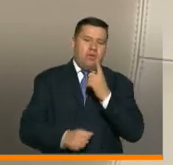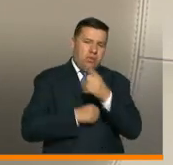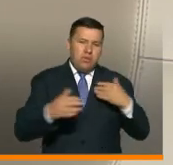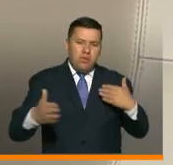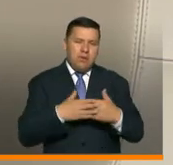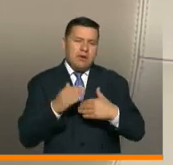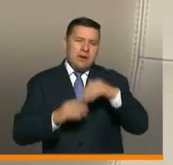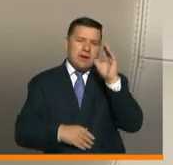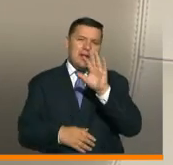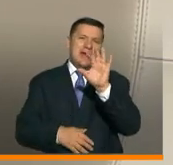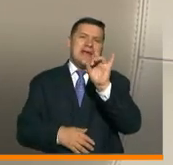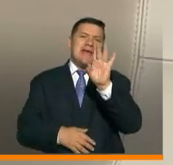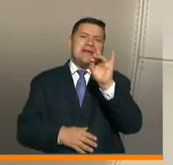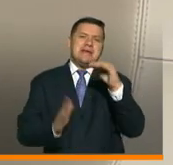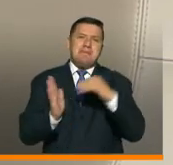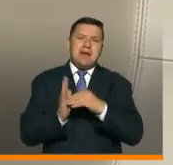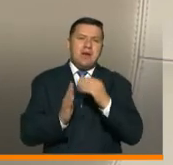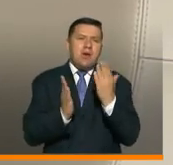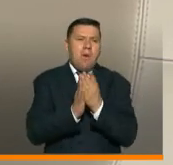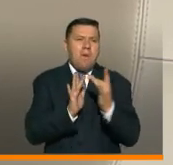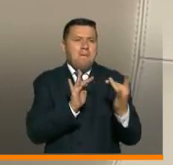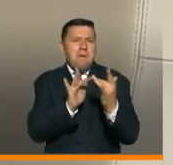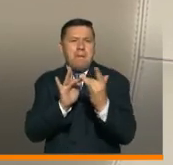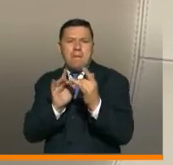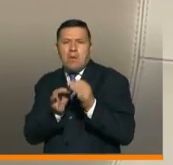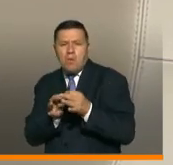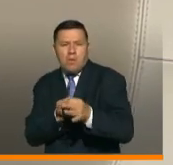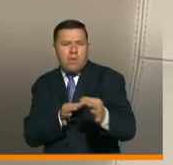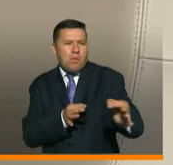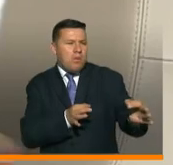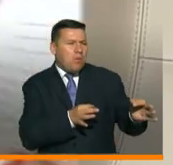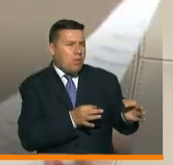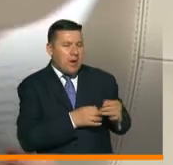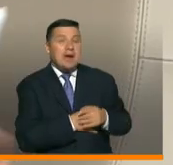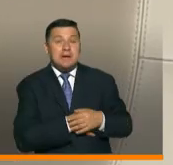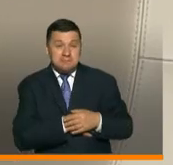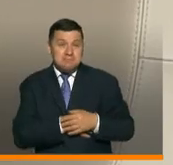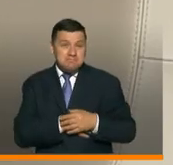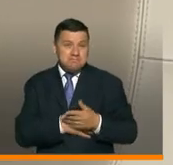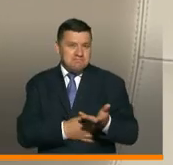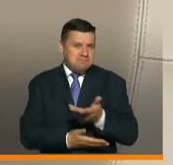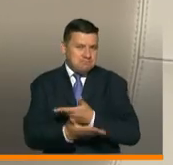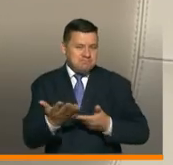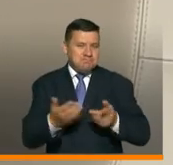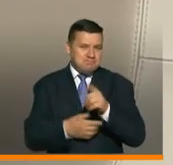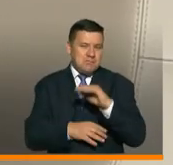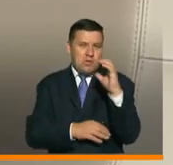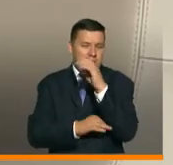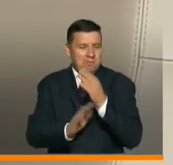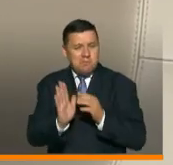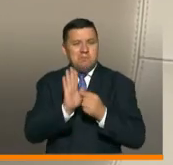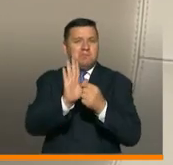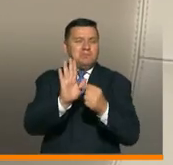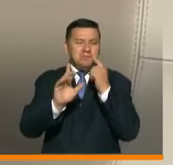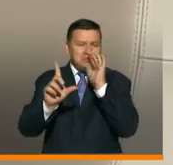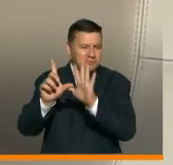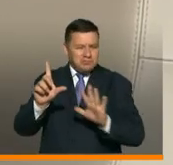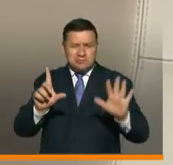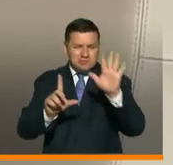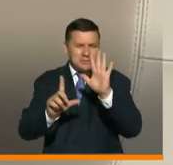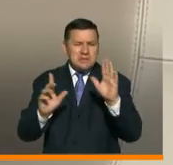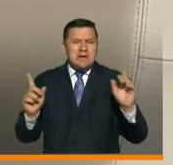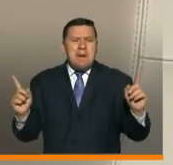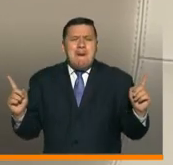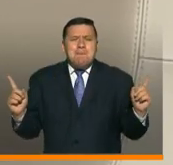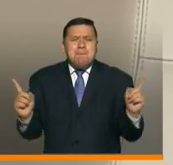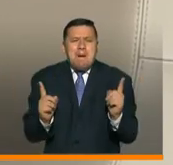de 15.000 escuelas rurales conectadas. Y así las cosas, presidente, compartamos también con los colombianos un video que